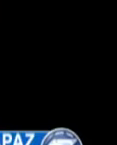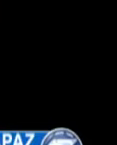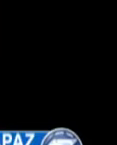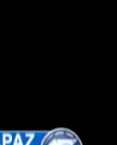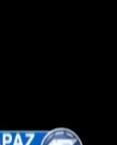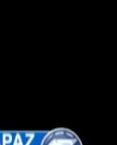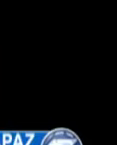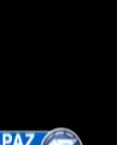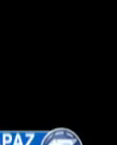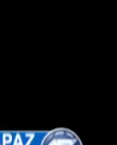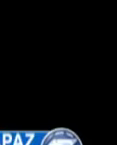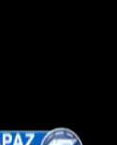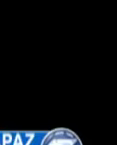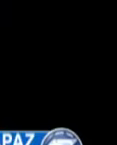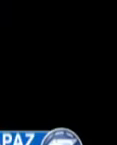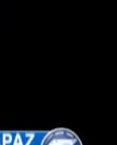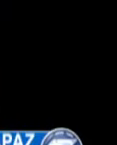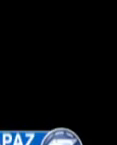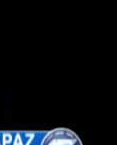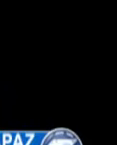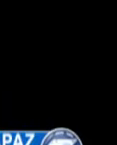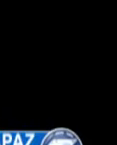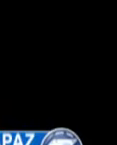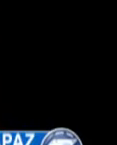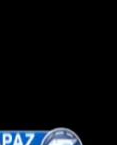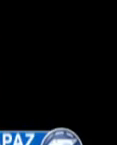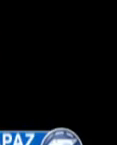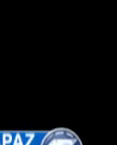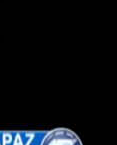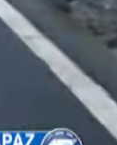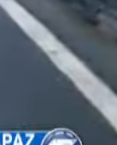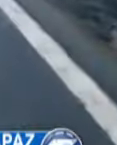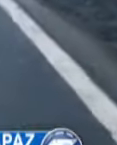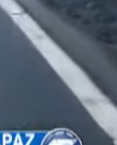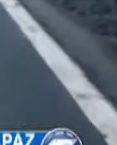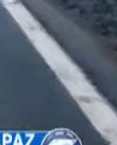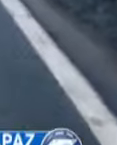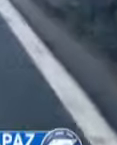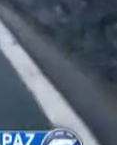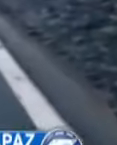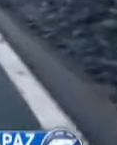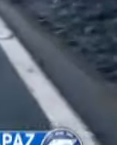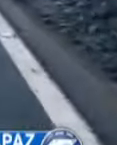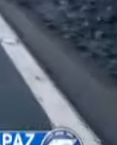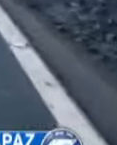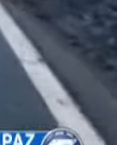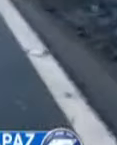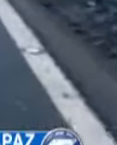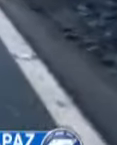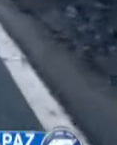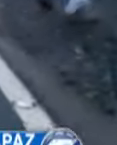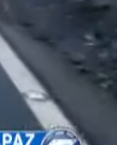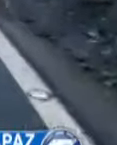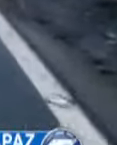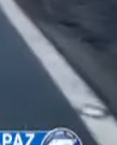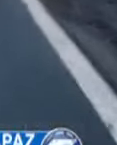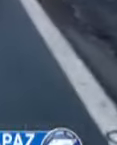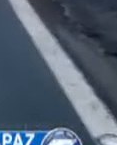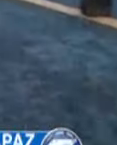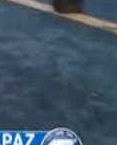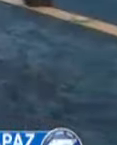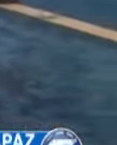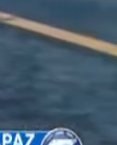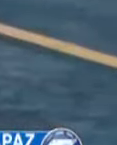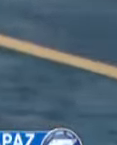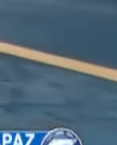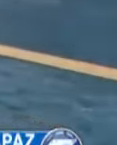forma preventiva, por lo que se movilizaron también hacia esta iglesia. También 2 horas después de haber iniciado labores se pudo observar cómo